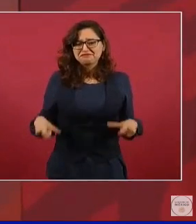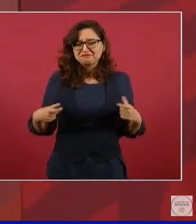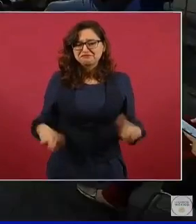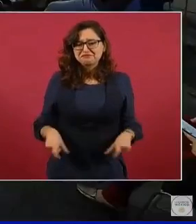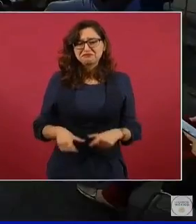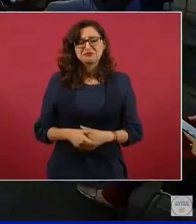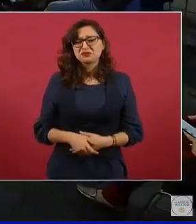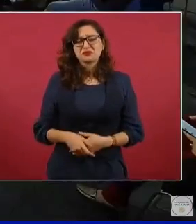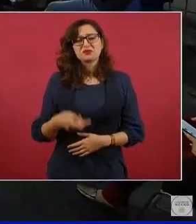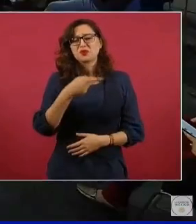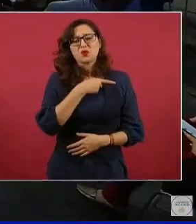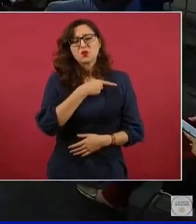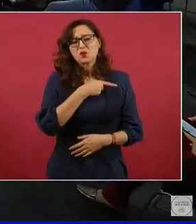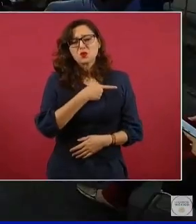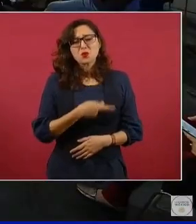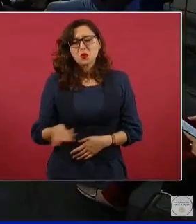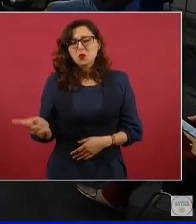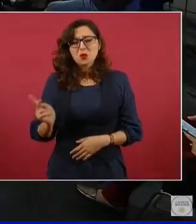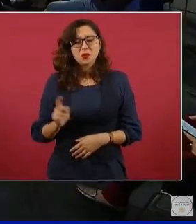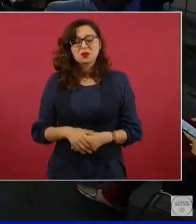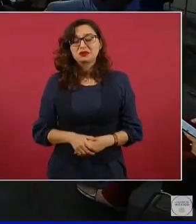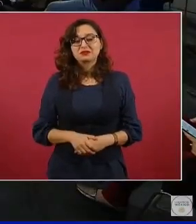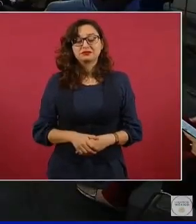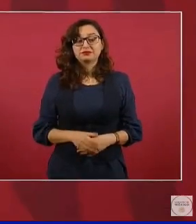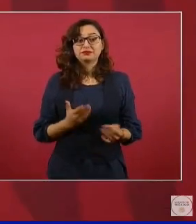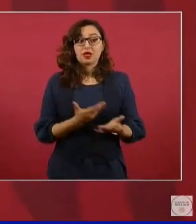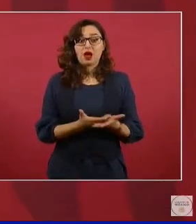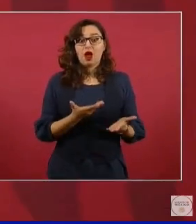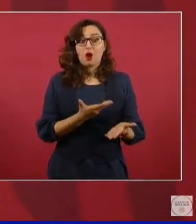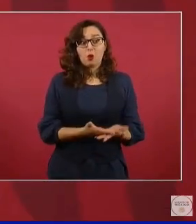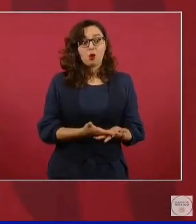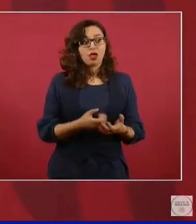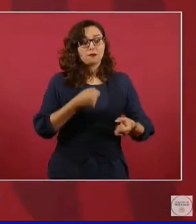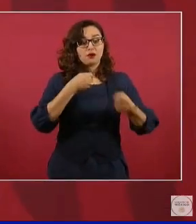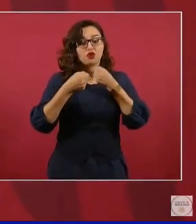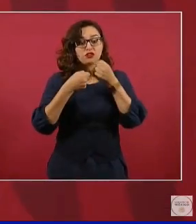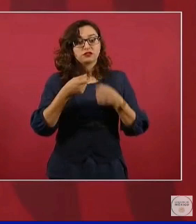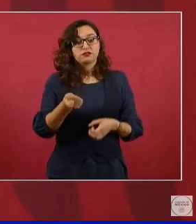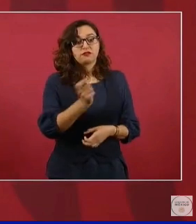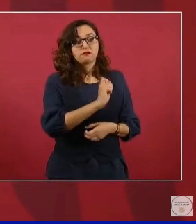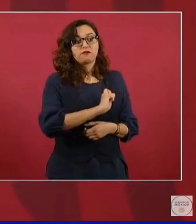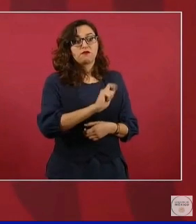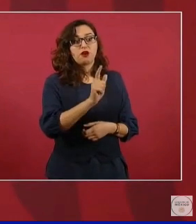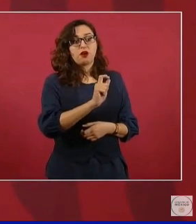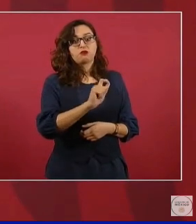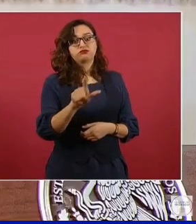nada que ver con los periodistas estos famosos